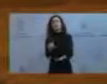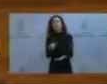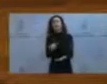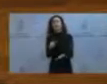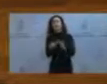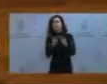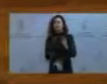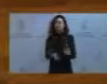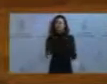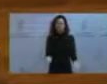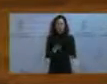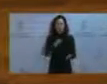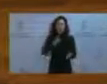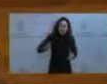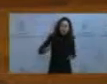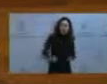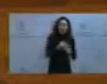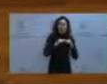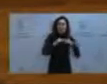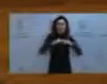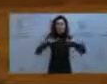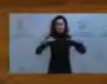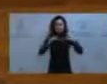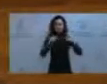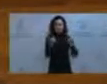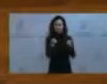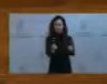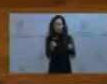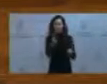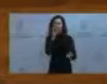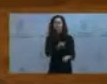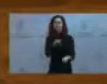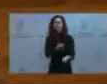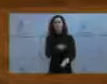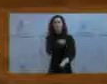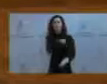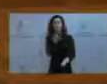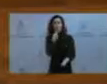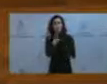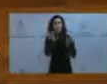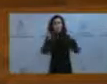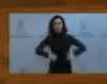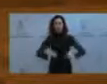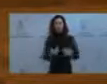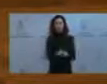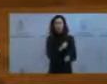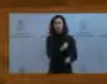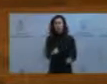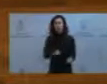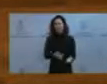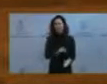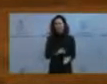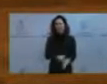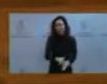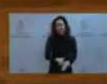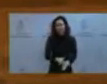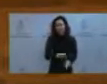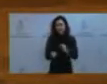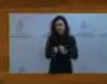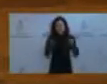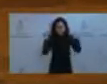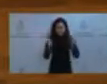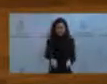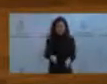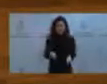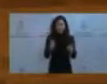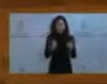nos parece un poco equitativo que cuando ustedes deciden que sí se puede concertar con la privada, lo realizan sin transparencia, sin ningún